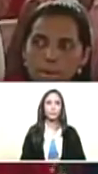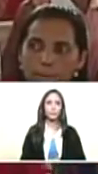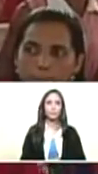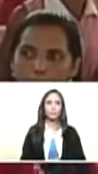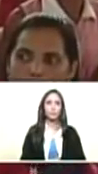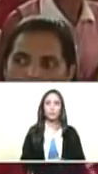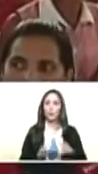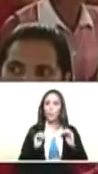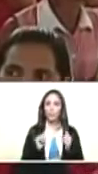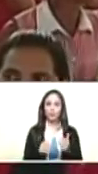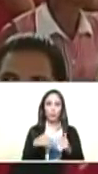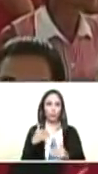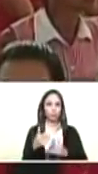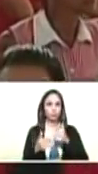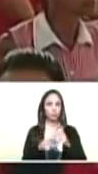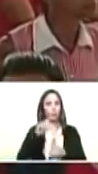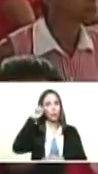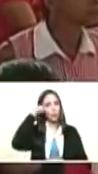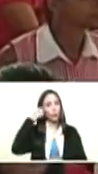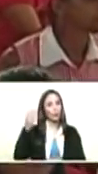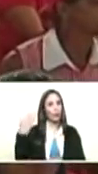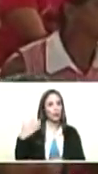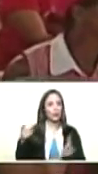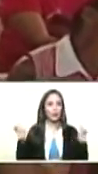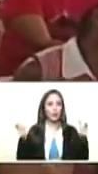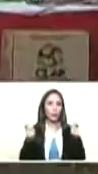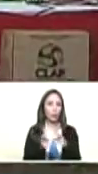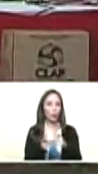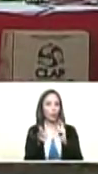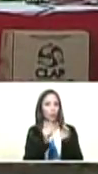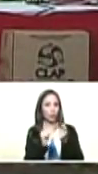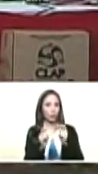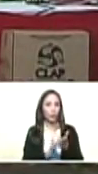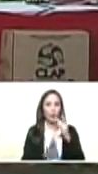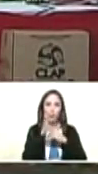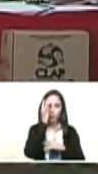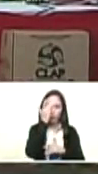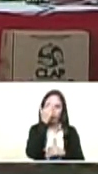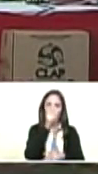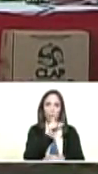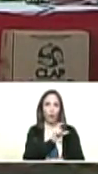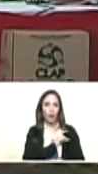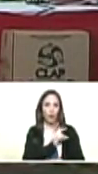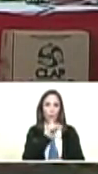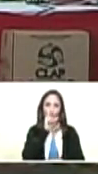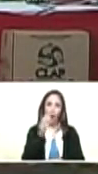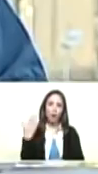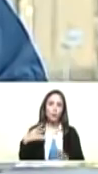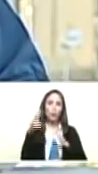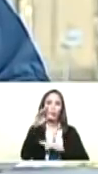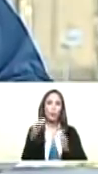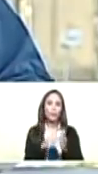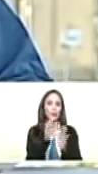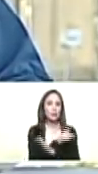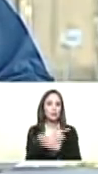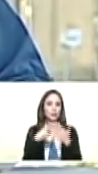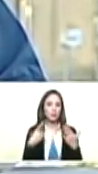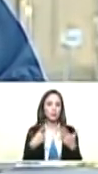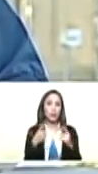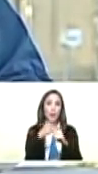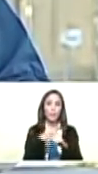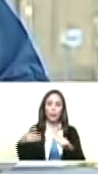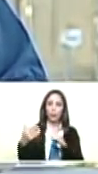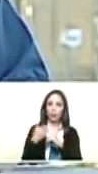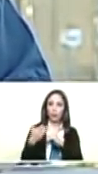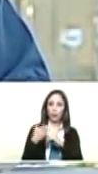Empezamos poquito a poco, me acuerdo, aquellas reuniones, febrero, enero del año 2016, y el enemigo